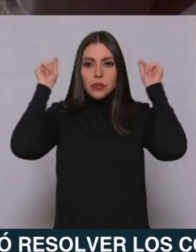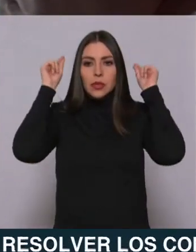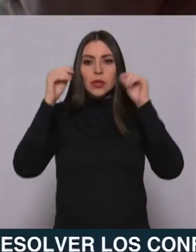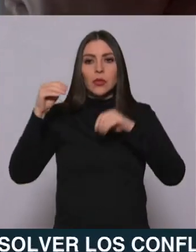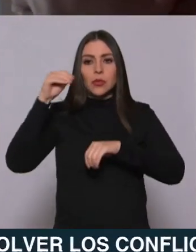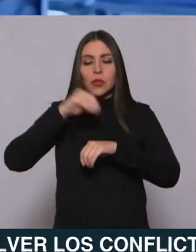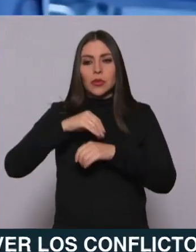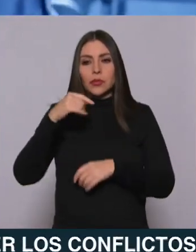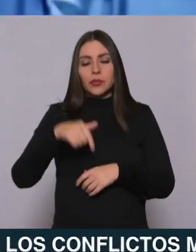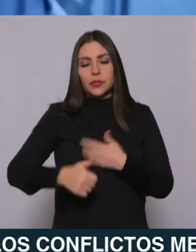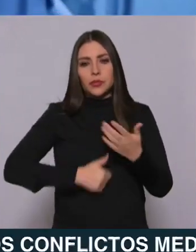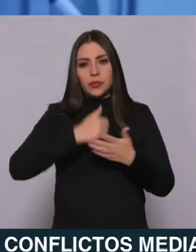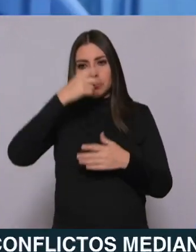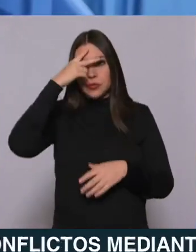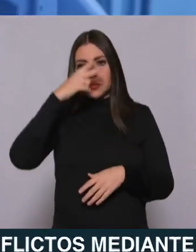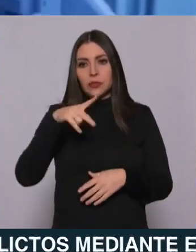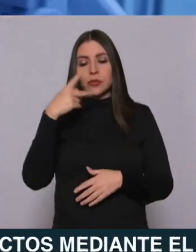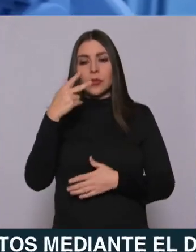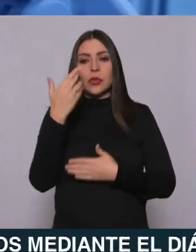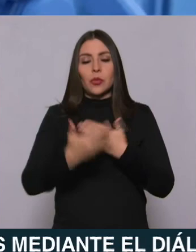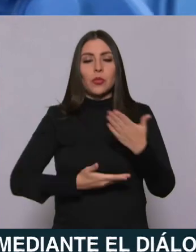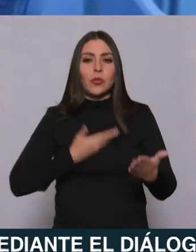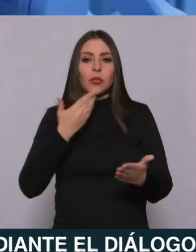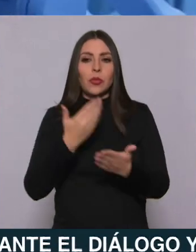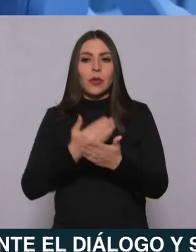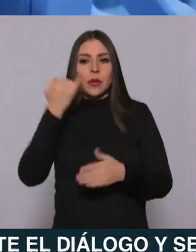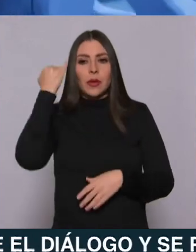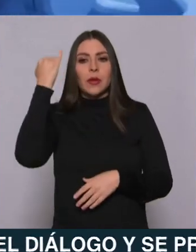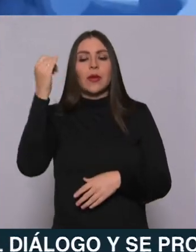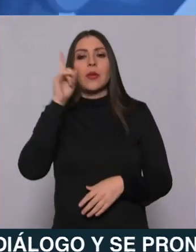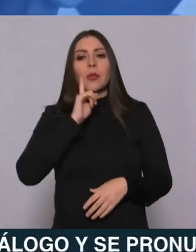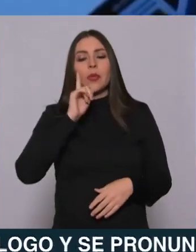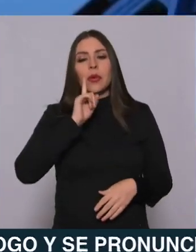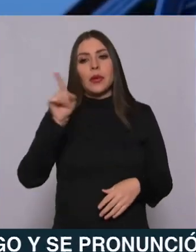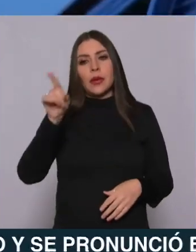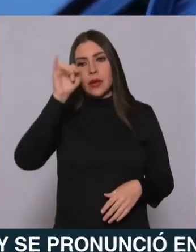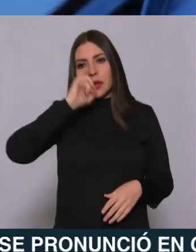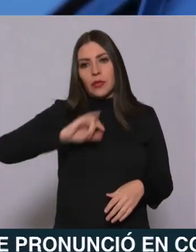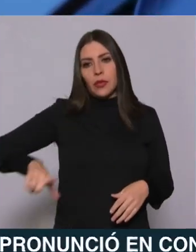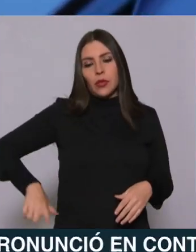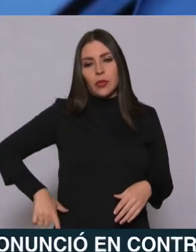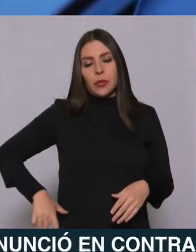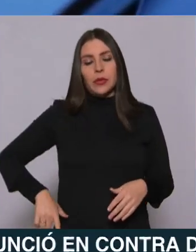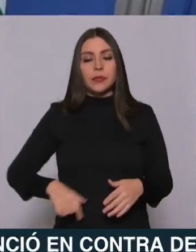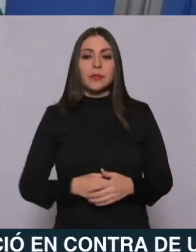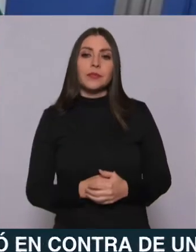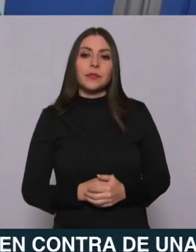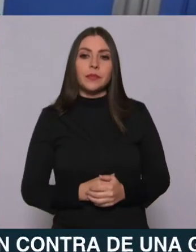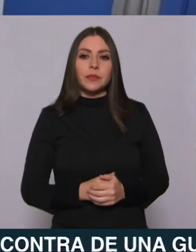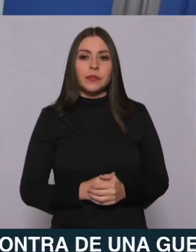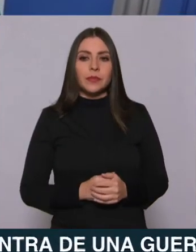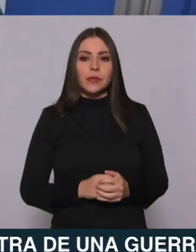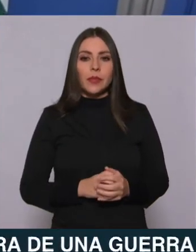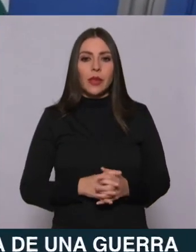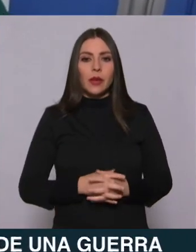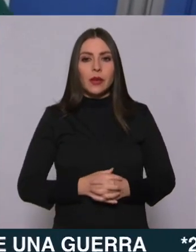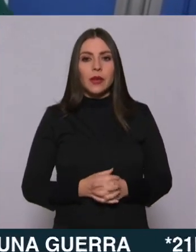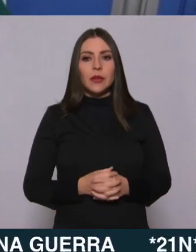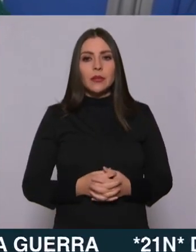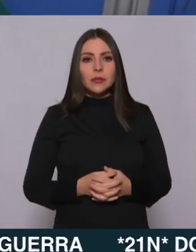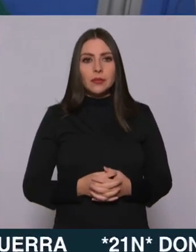una iniciativa, destacó, propuesta por la mandataria capitalina. Eric Pinto, 21 Noticias.